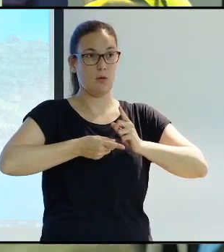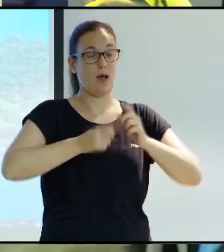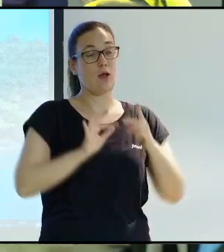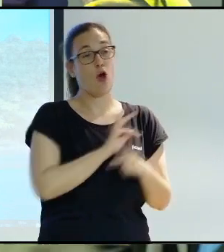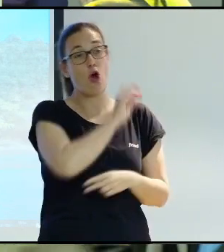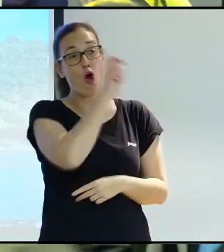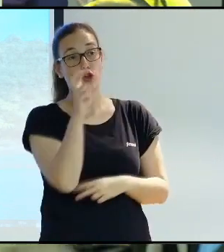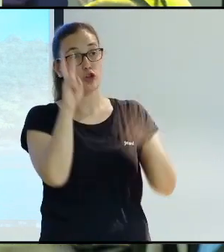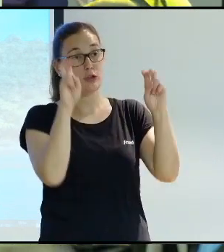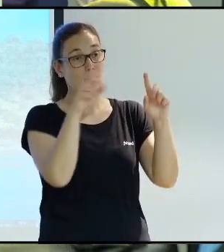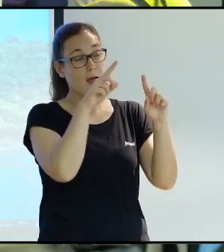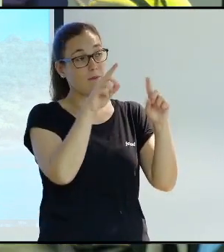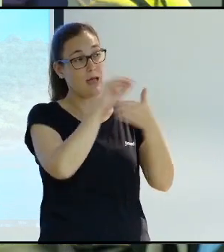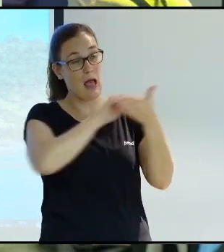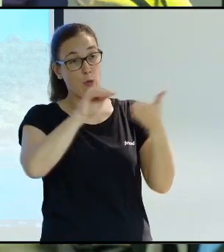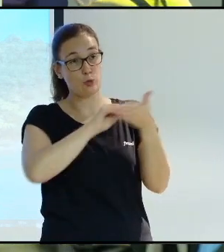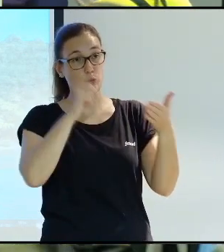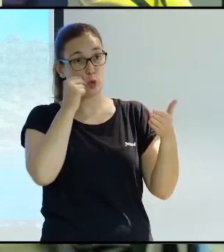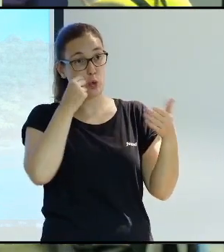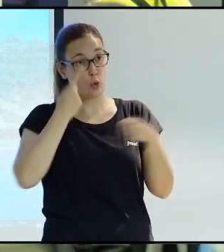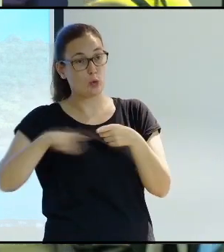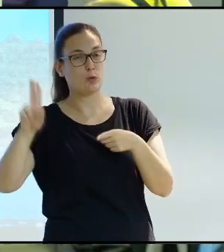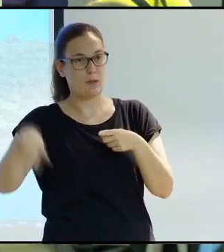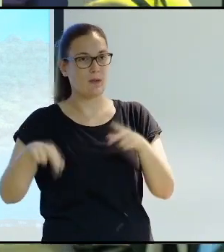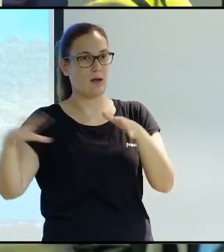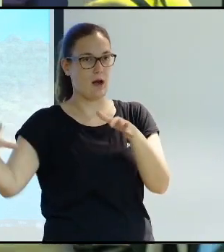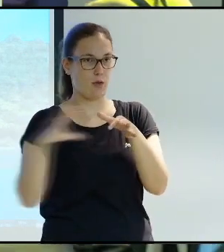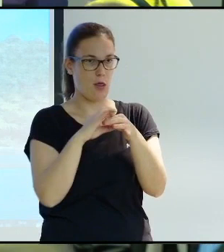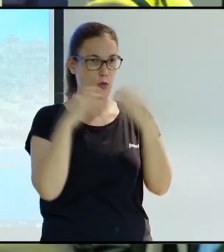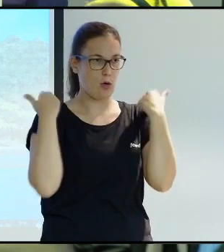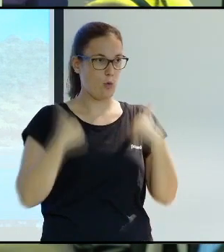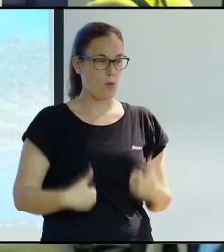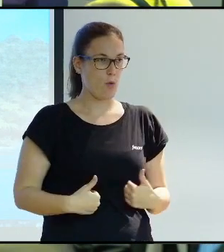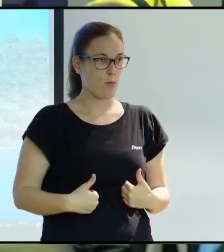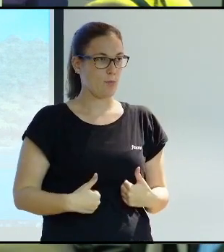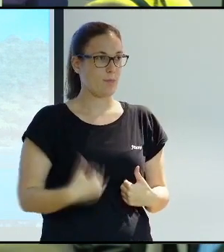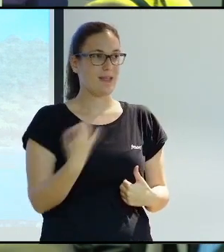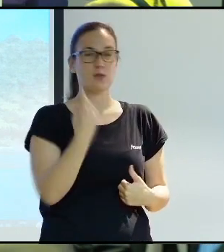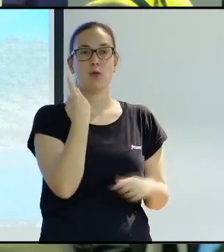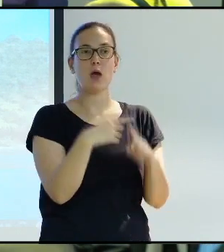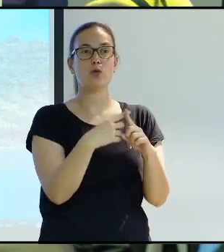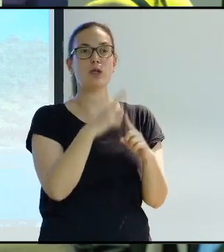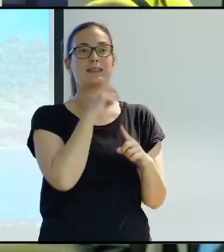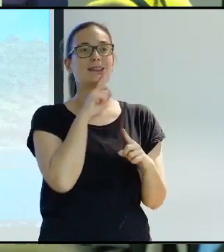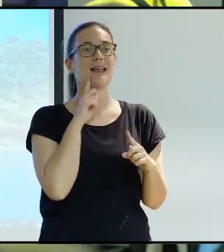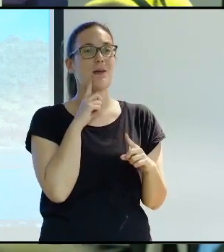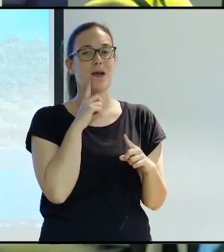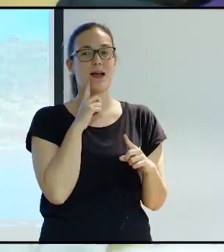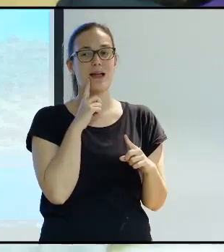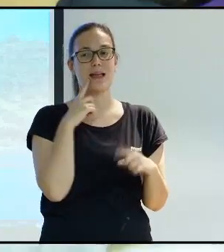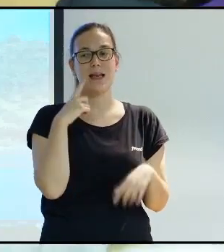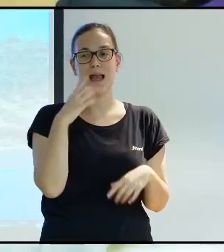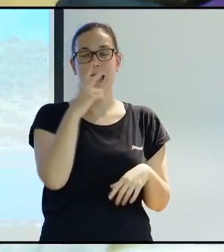autor, pero que también tiene que ver con la corporalidad, que es una cosa que se llama el habitus de Bourdieu.